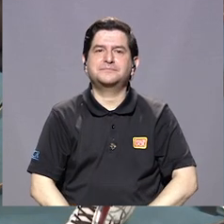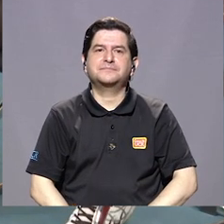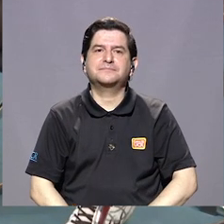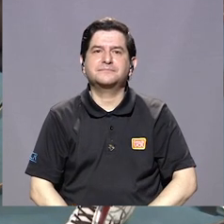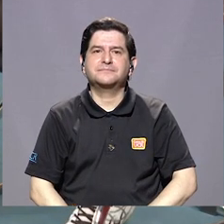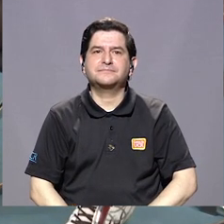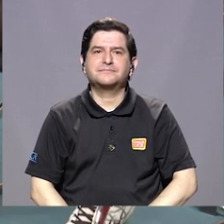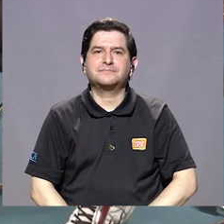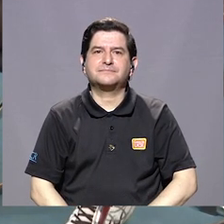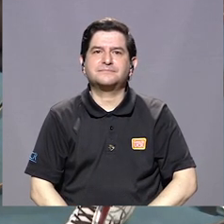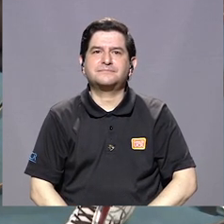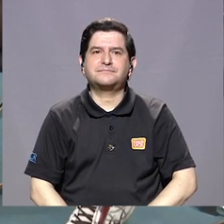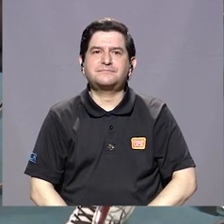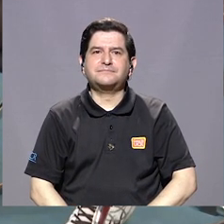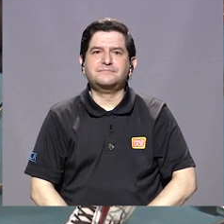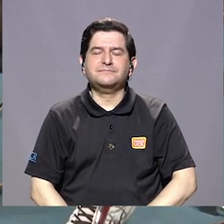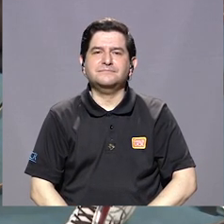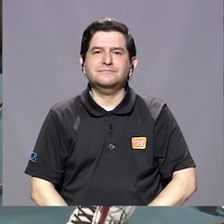Y